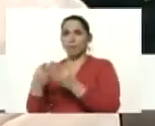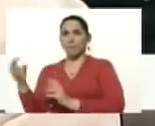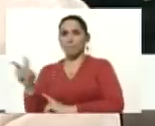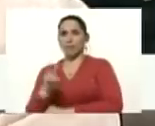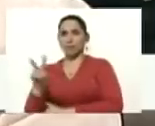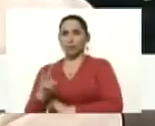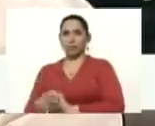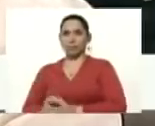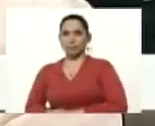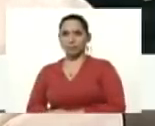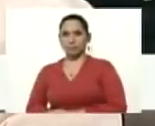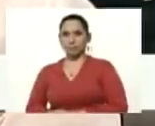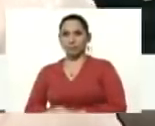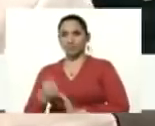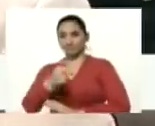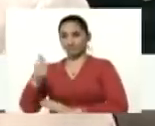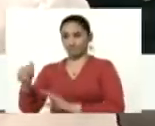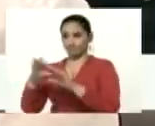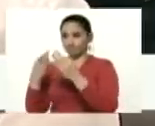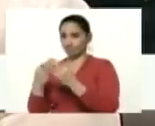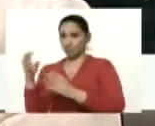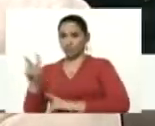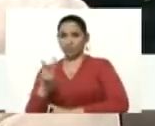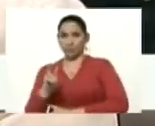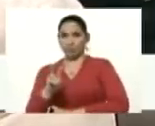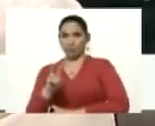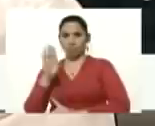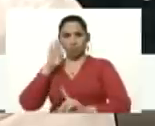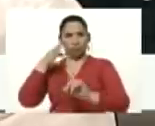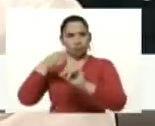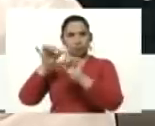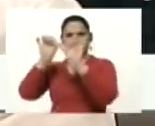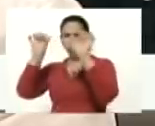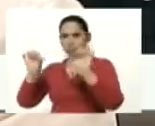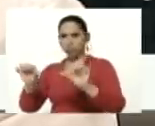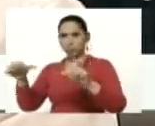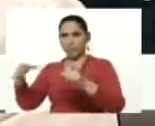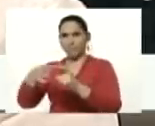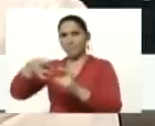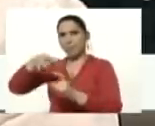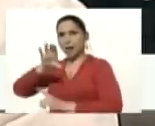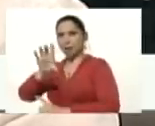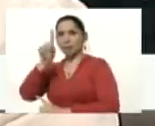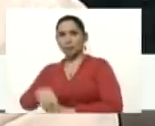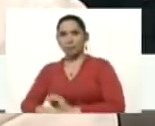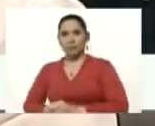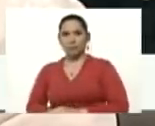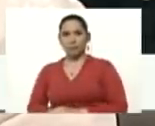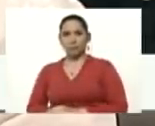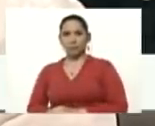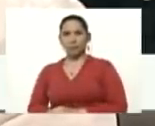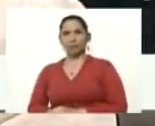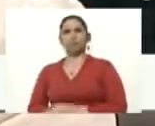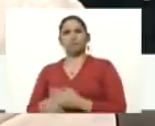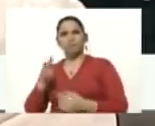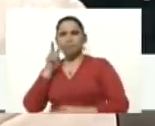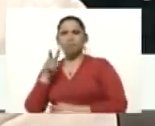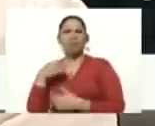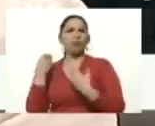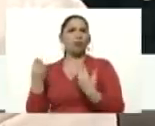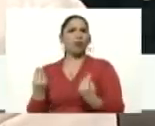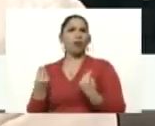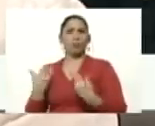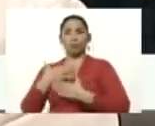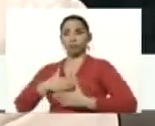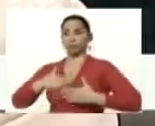venezolana, a cada familia venezolana directamente a través del sistema Patria, también de impactar en la calidad de